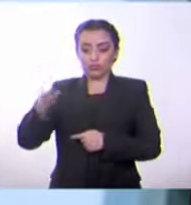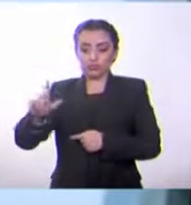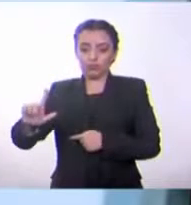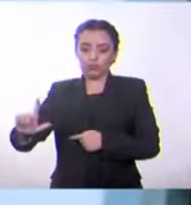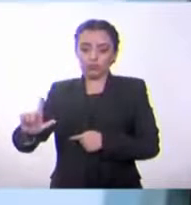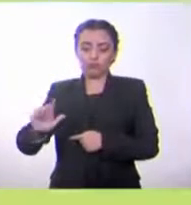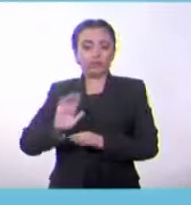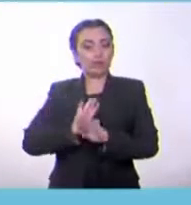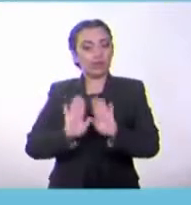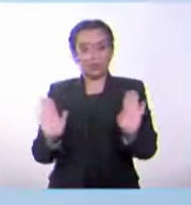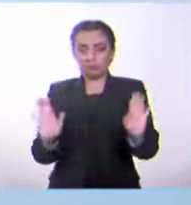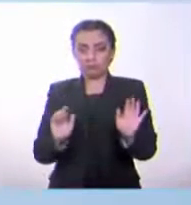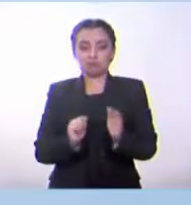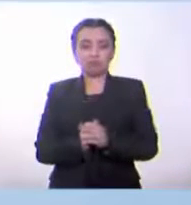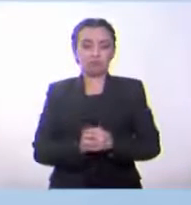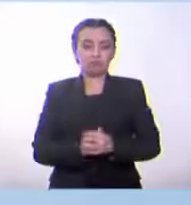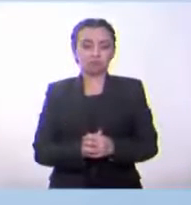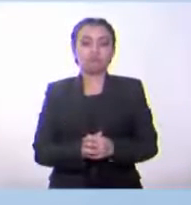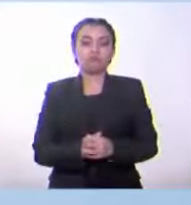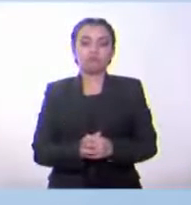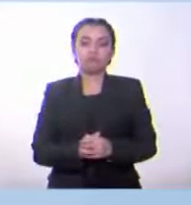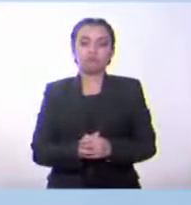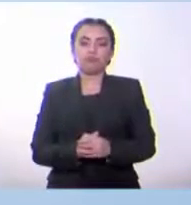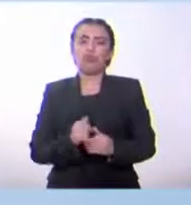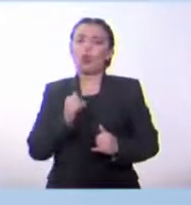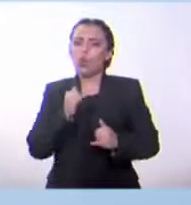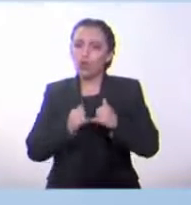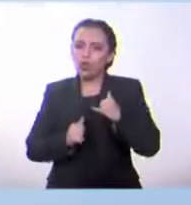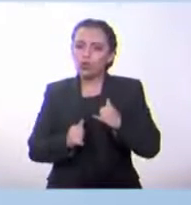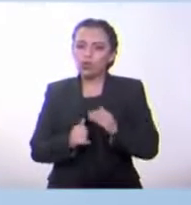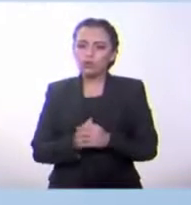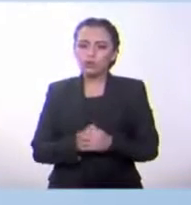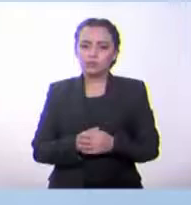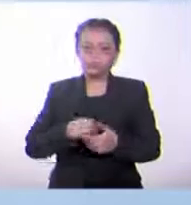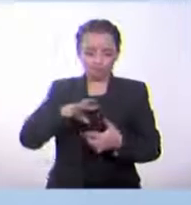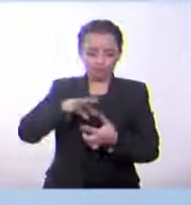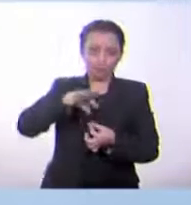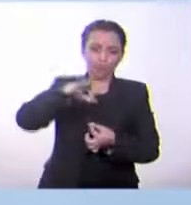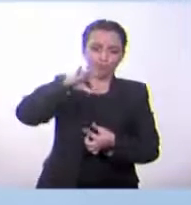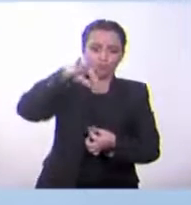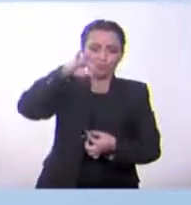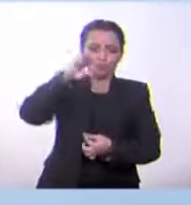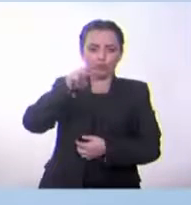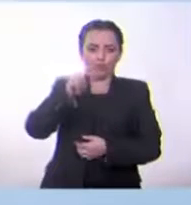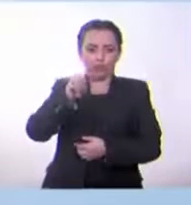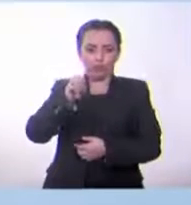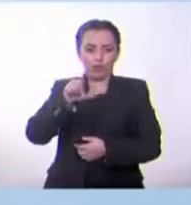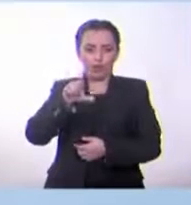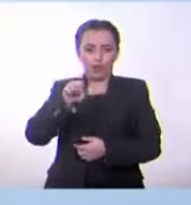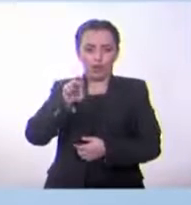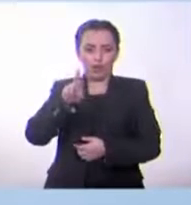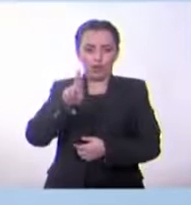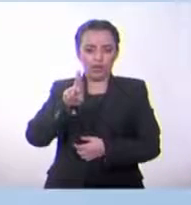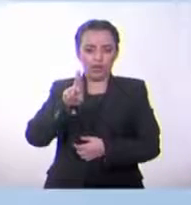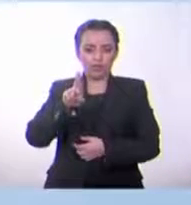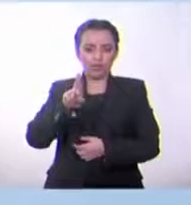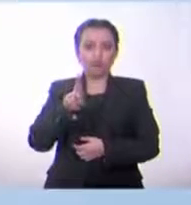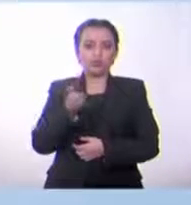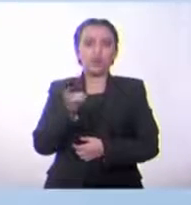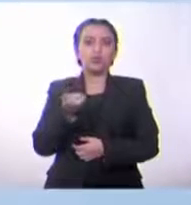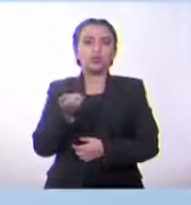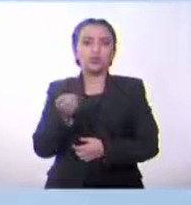normalidad. Por último, estudiamos la fracción molar, que está relacionada al número de moles de